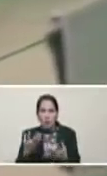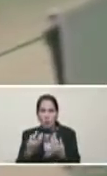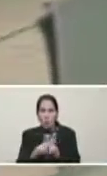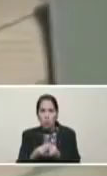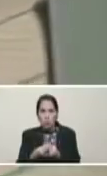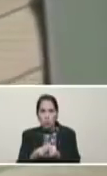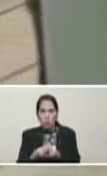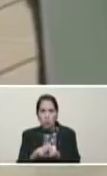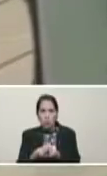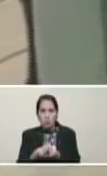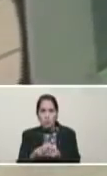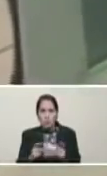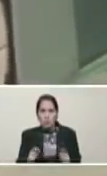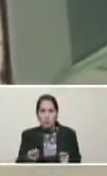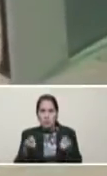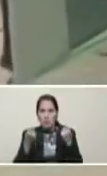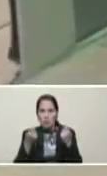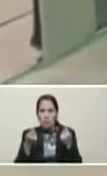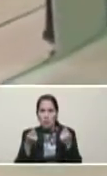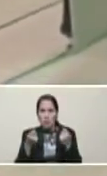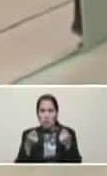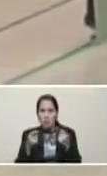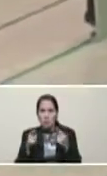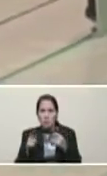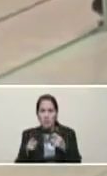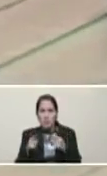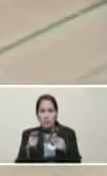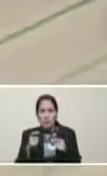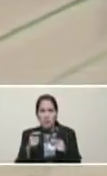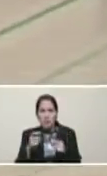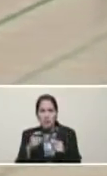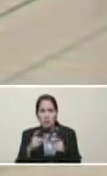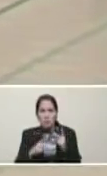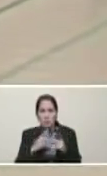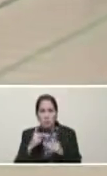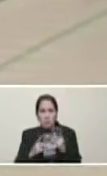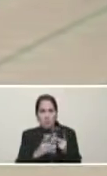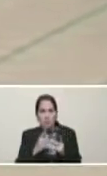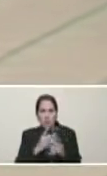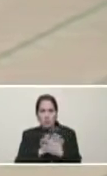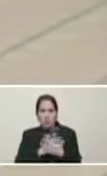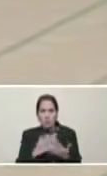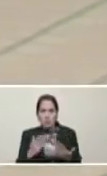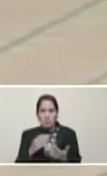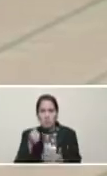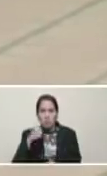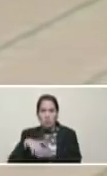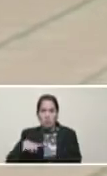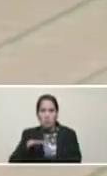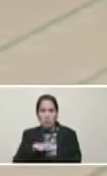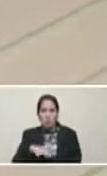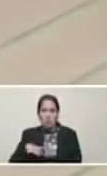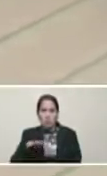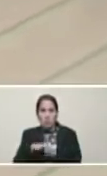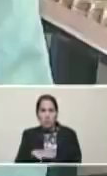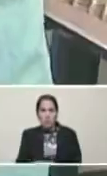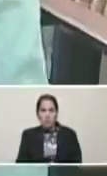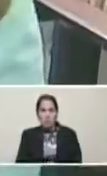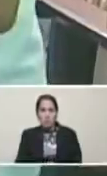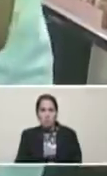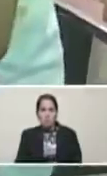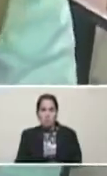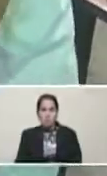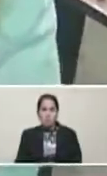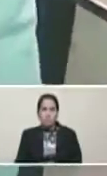se han recuperado esta planta y que hoy está al servicio de nuestro pueblo bueno